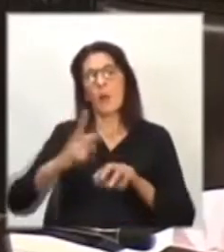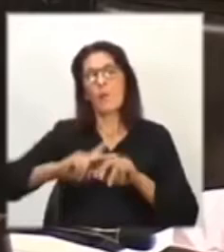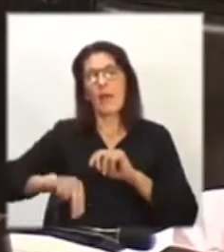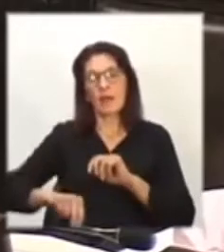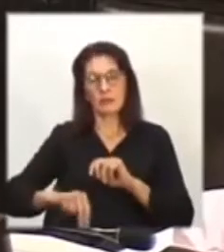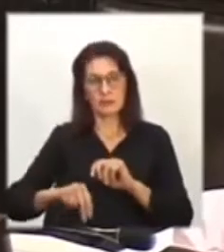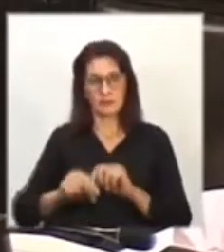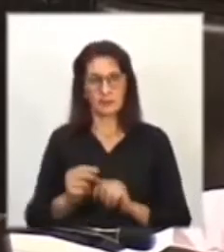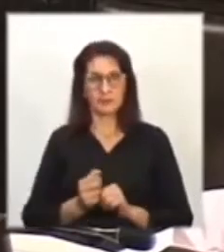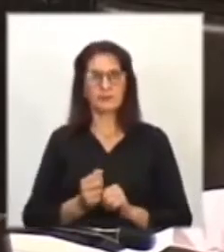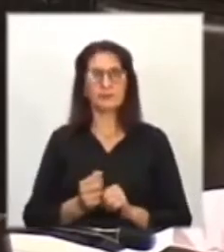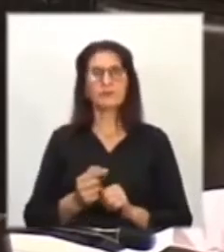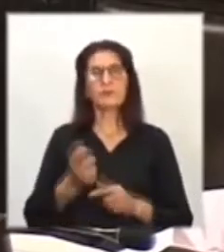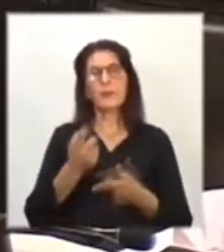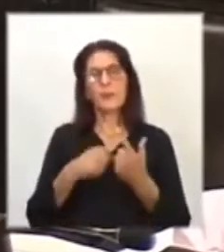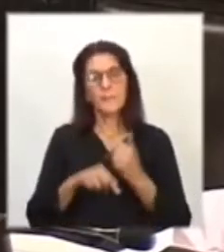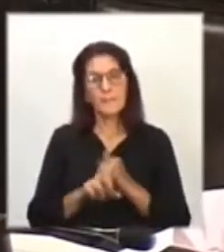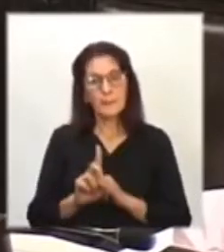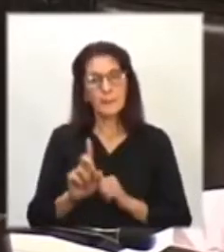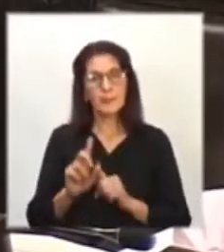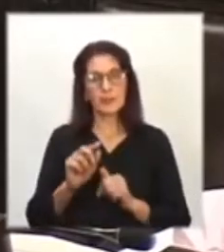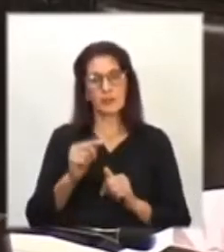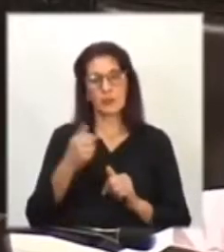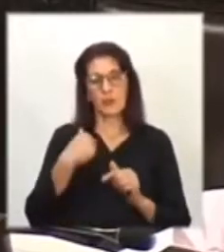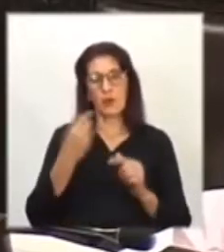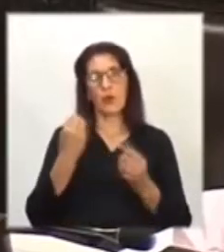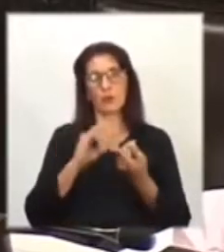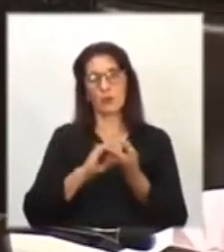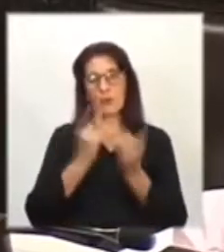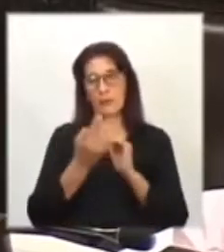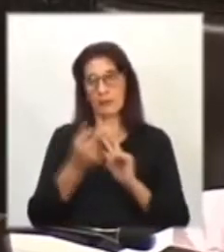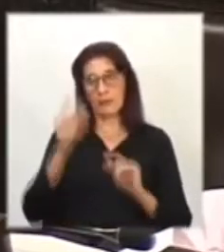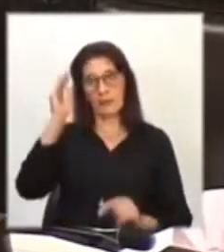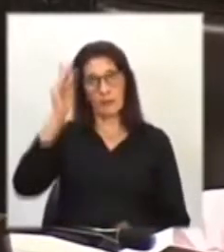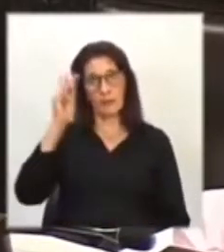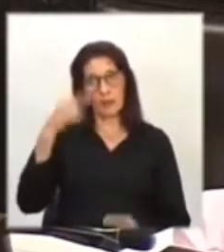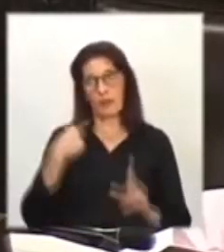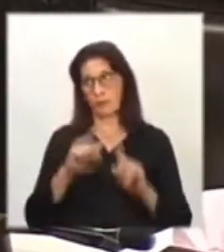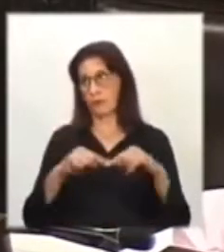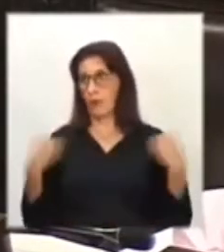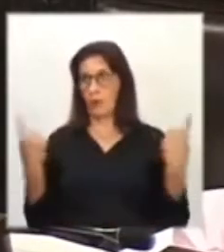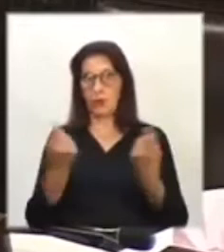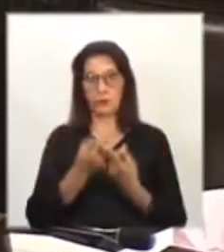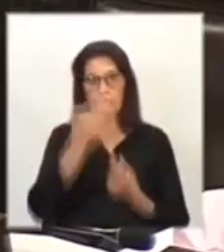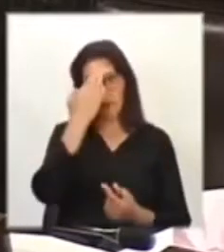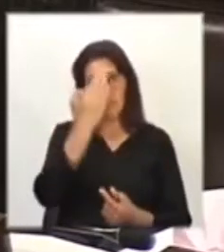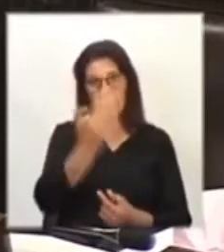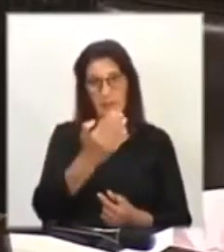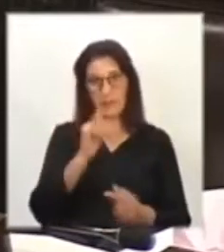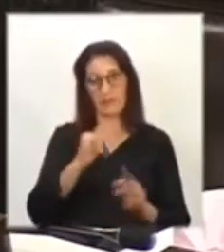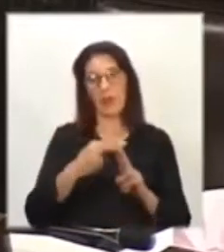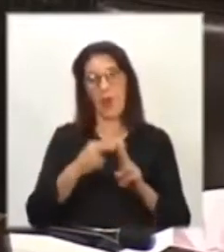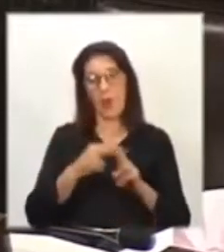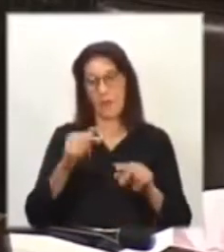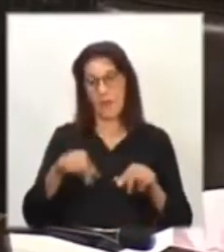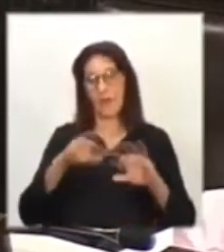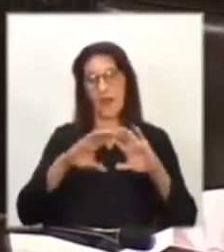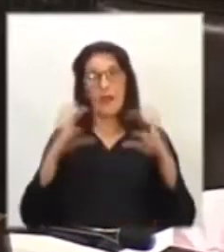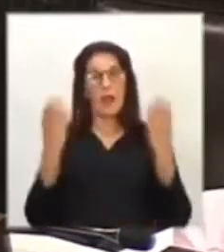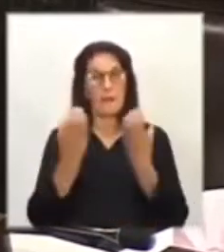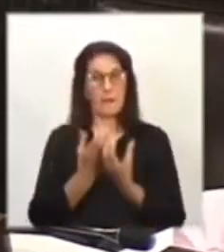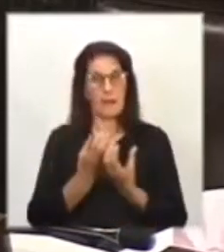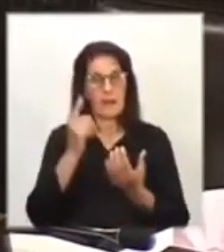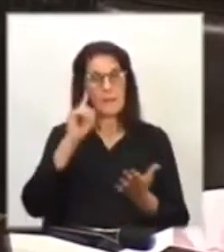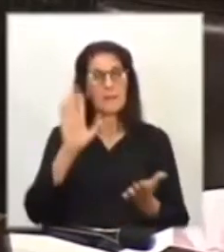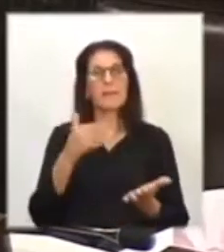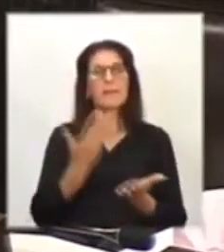correspondiente. Por eso, señor presidente, los parlamentarios y parlamentarias, los diputados y diputadas del Frente Amplio, en nombre de toda esta Cámara, presentamos